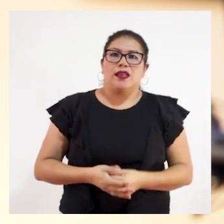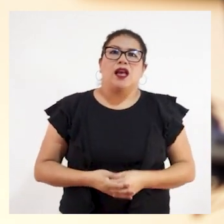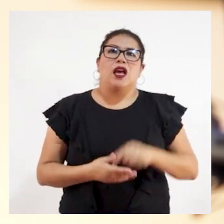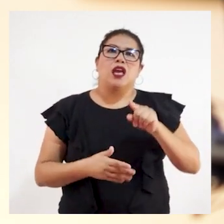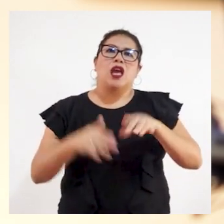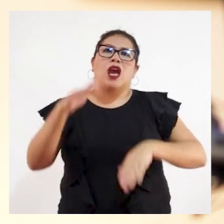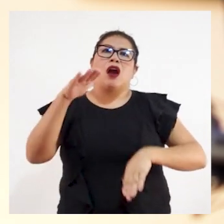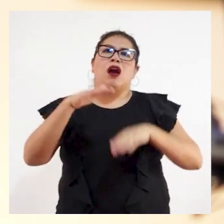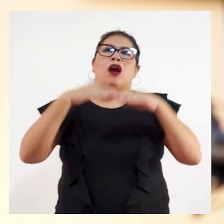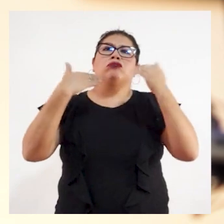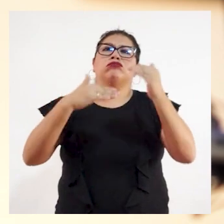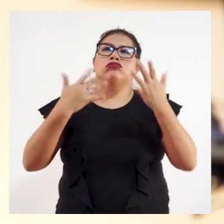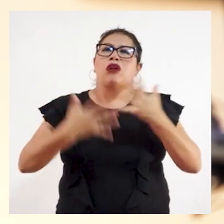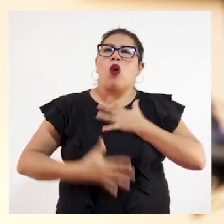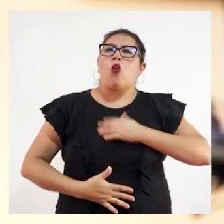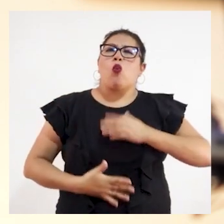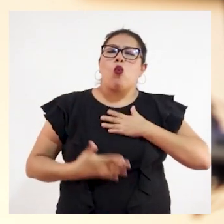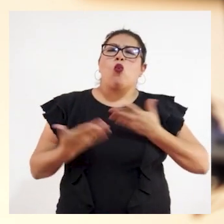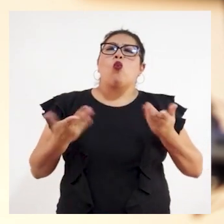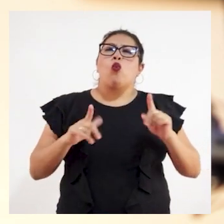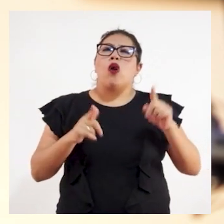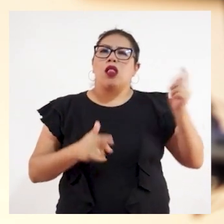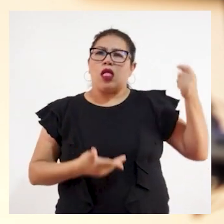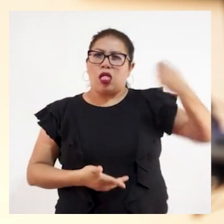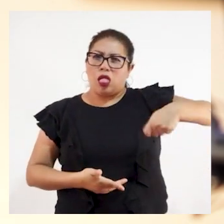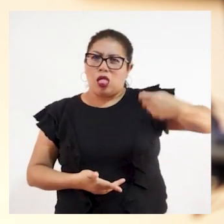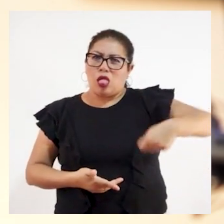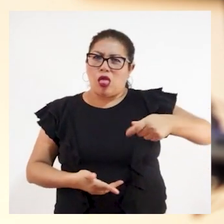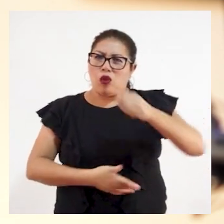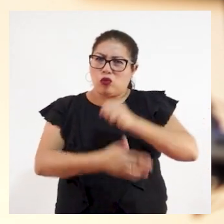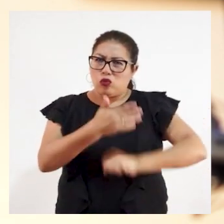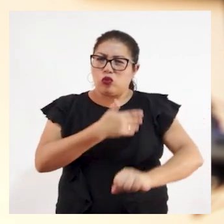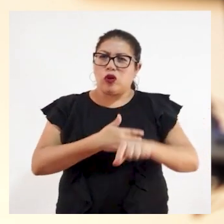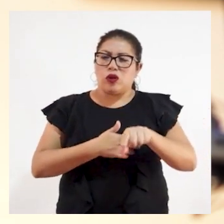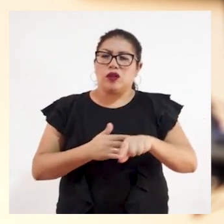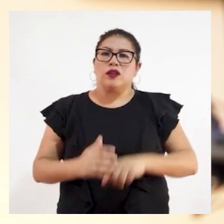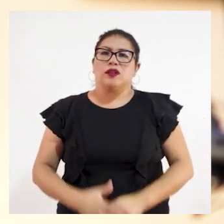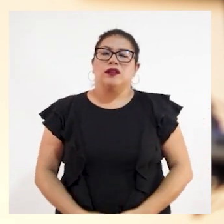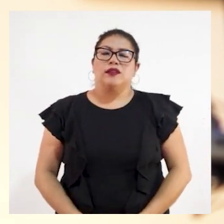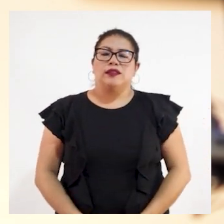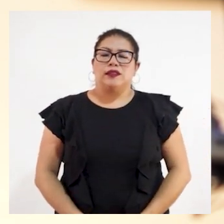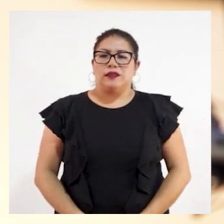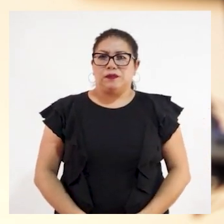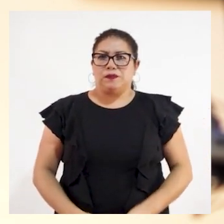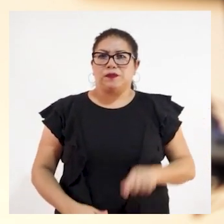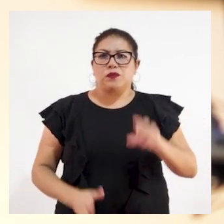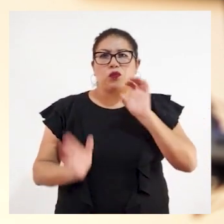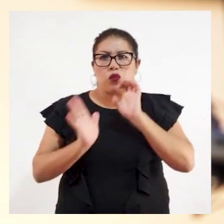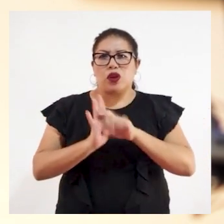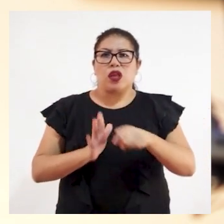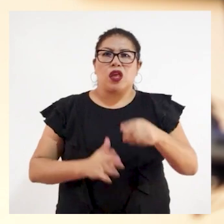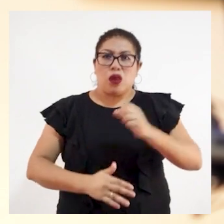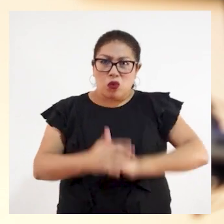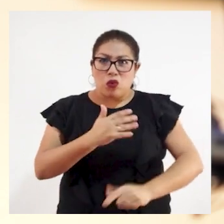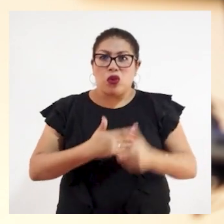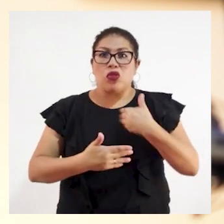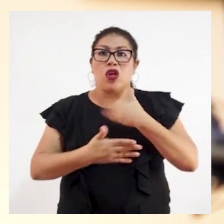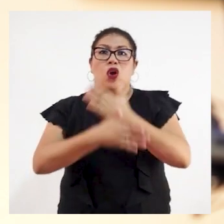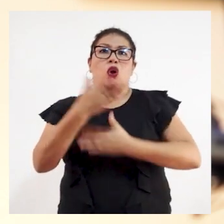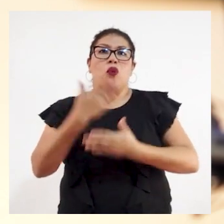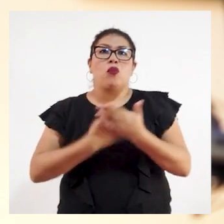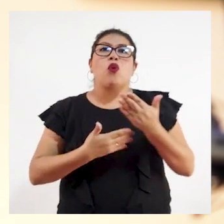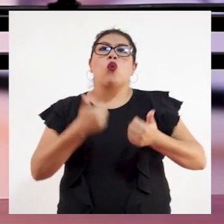alcanza esta obligación de parte de este progenitor a favor del hijo en el caso que tuviera una condición